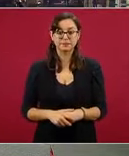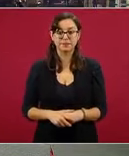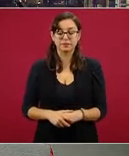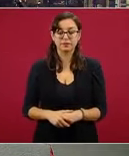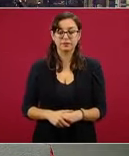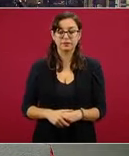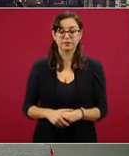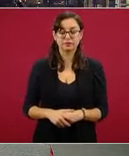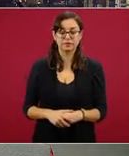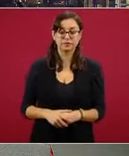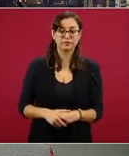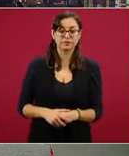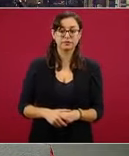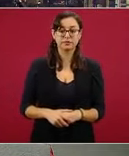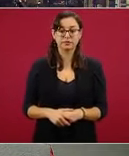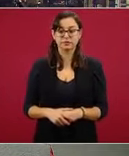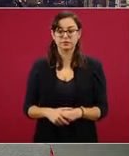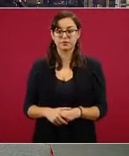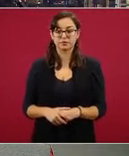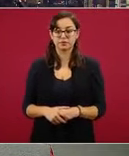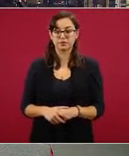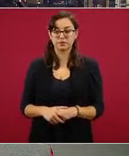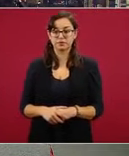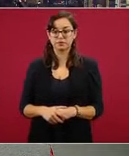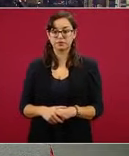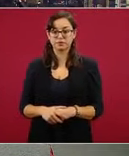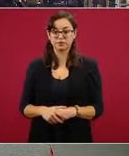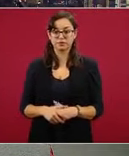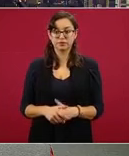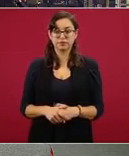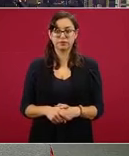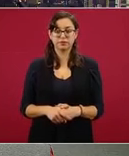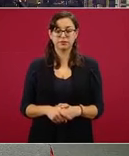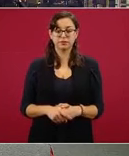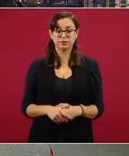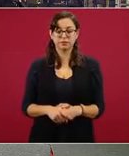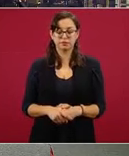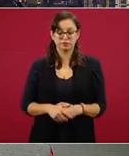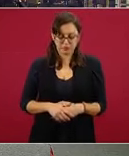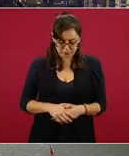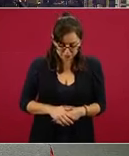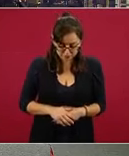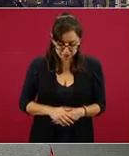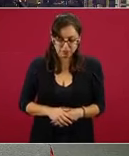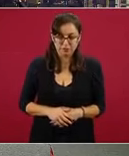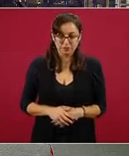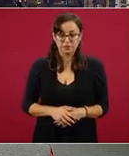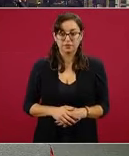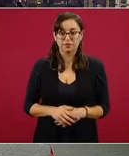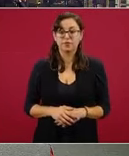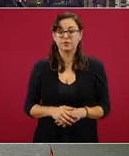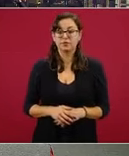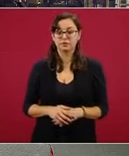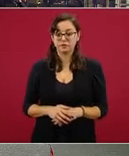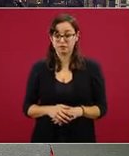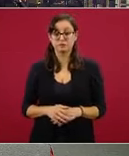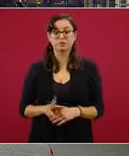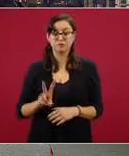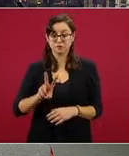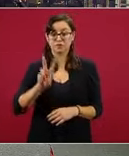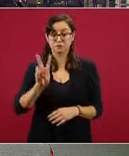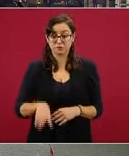¿Tan alta de más del 80% de una institución puede resultar normal o un motivo de investigación? No, definitivamente